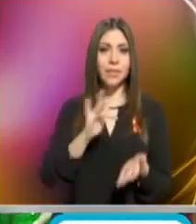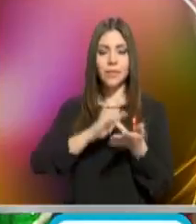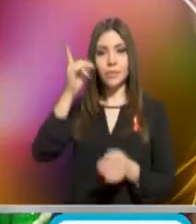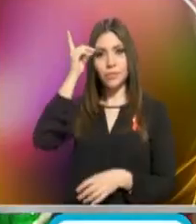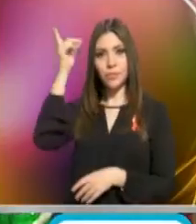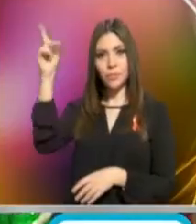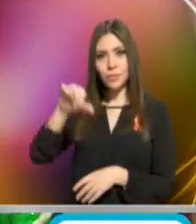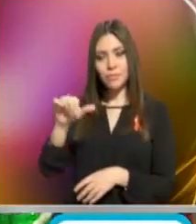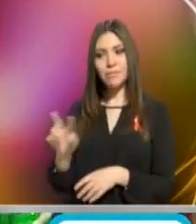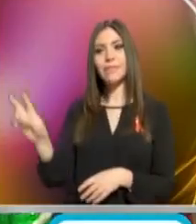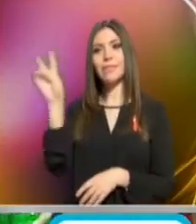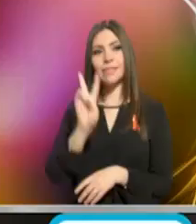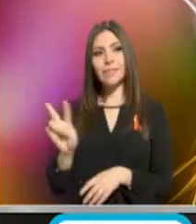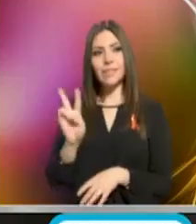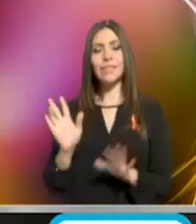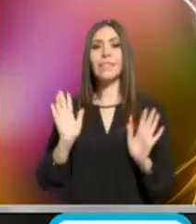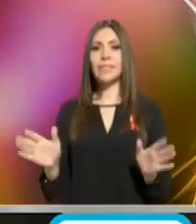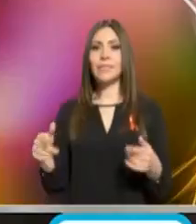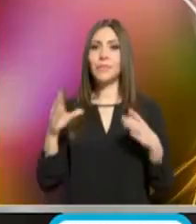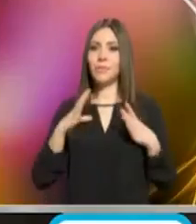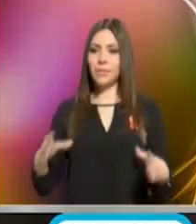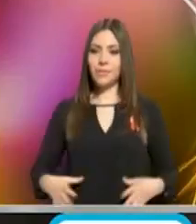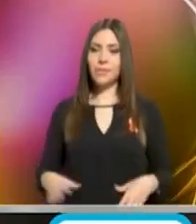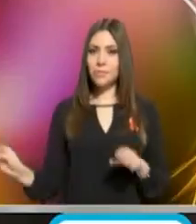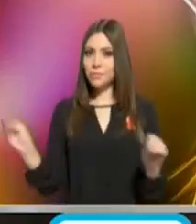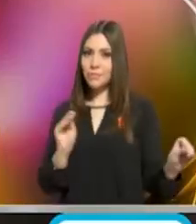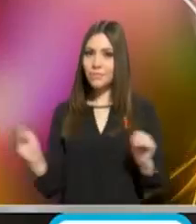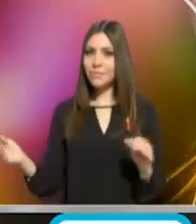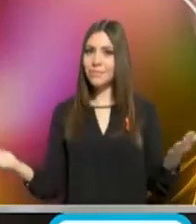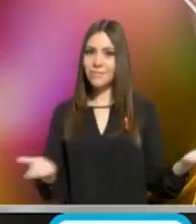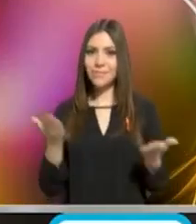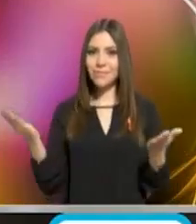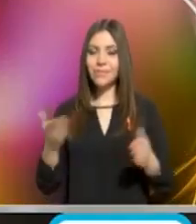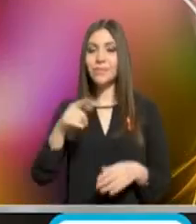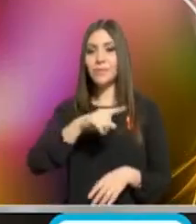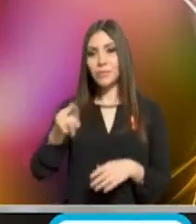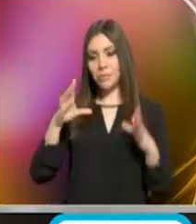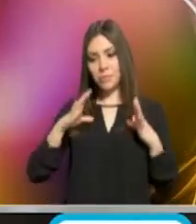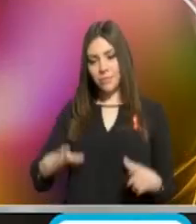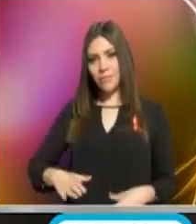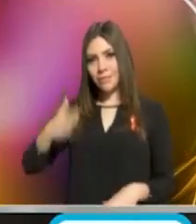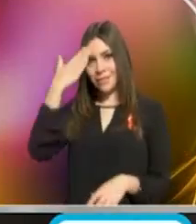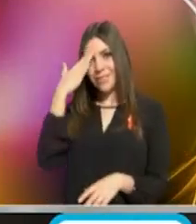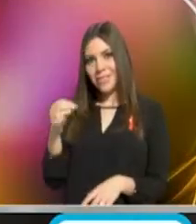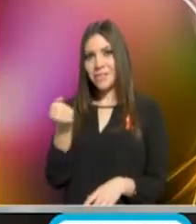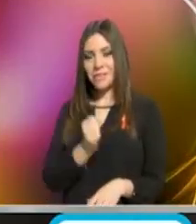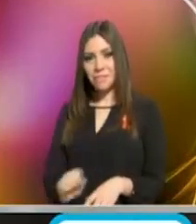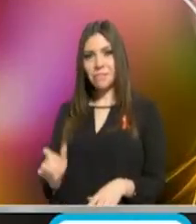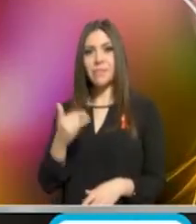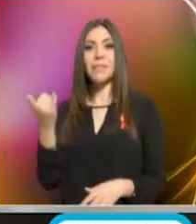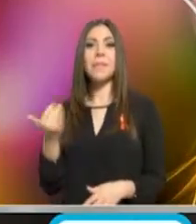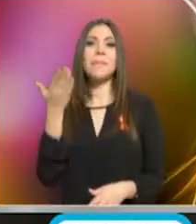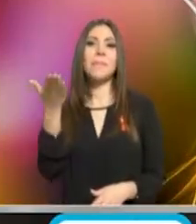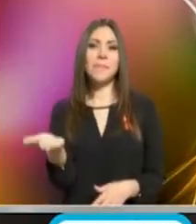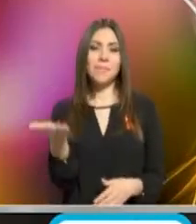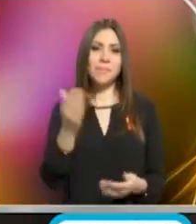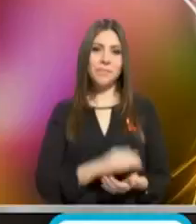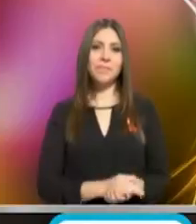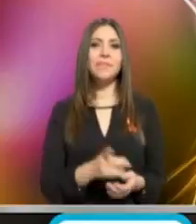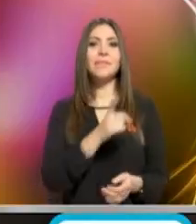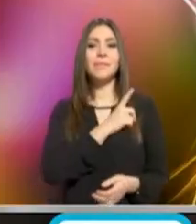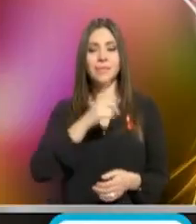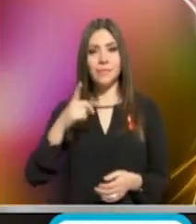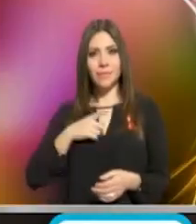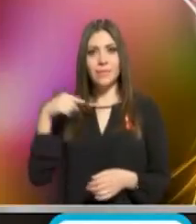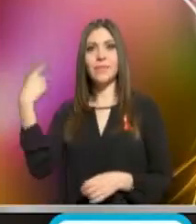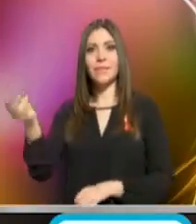es viernes Sí. y el muévanse. cuerpo Hay que lo mover sabe, el cuerpecito. ¿no? El cuerpo lo sabe. Sí. El cuerpo lo sabe y lo pide. Hay que hacerle